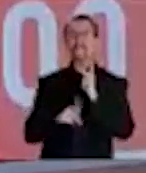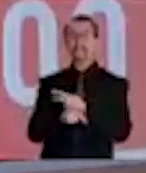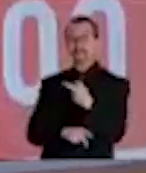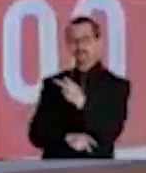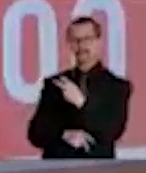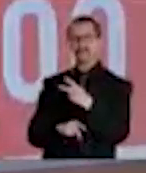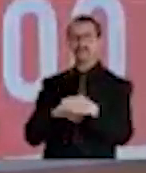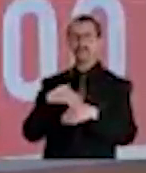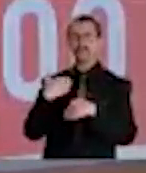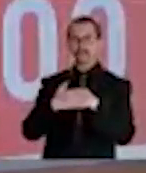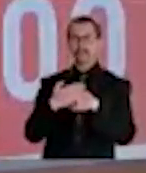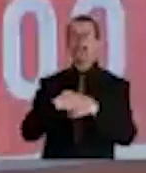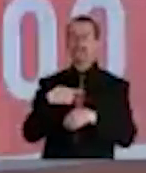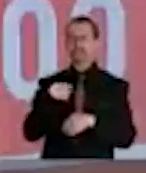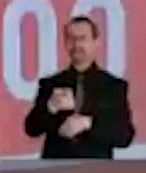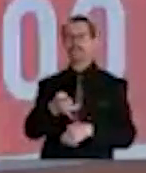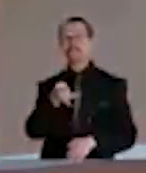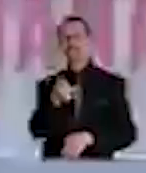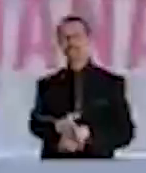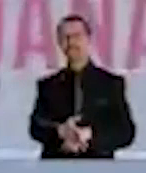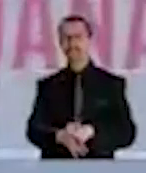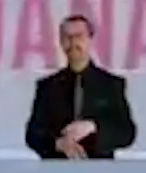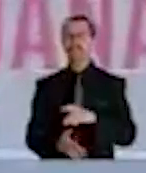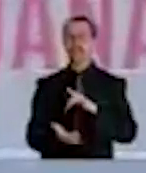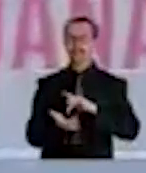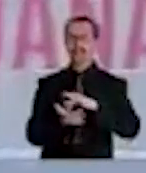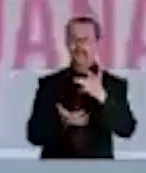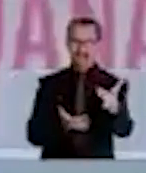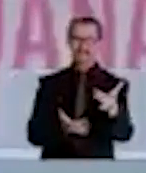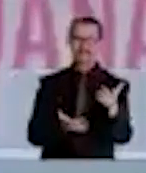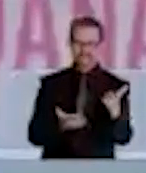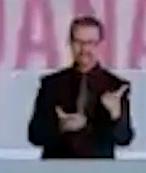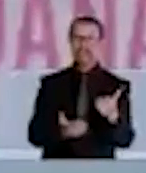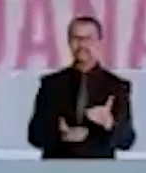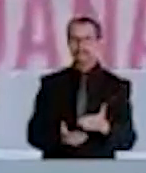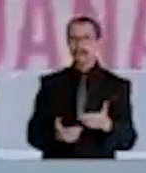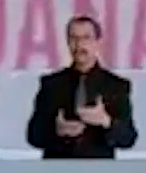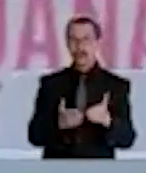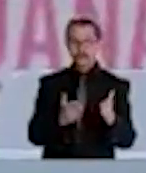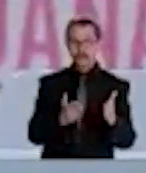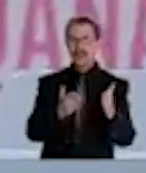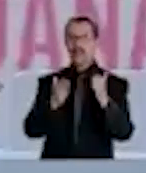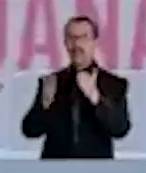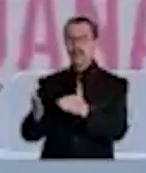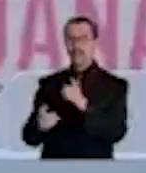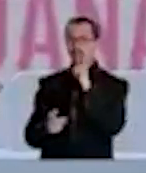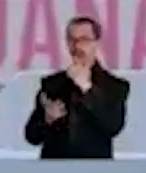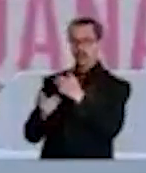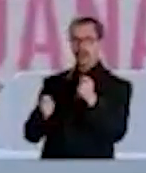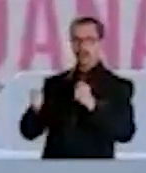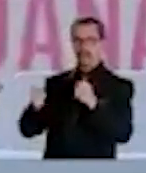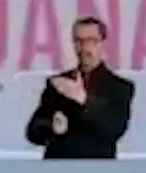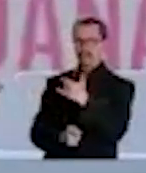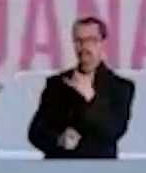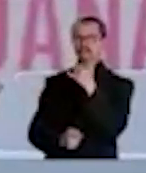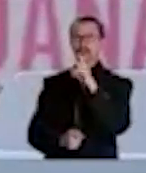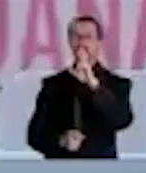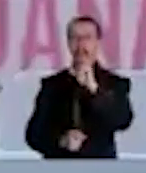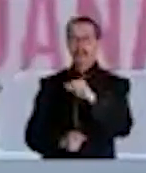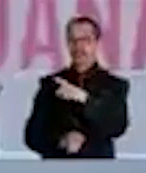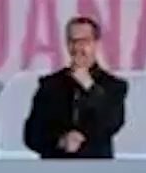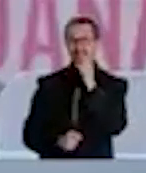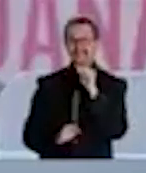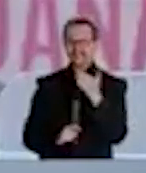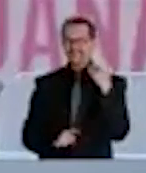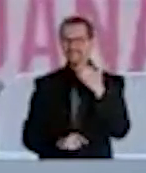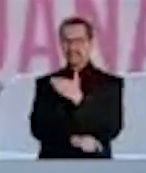adelante candidato anaya hace unos momentos mi compañero y krauze le preguntaba al candidato de